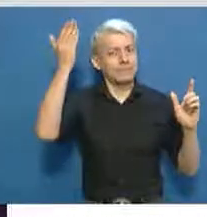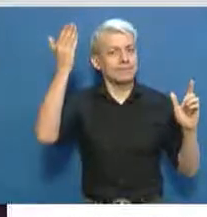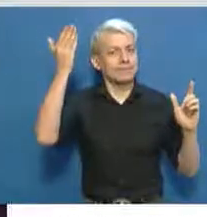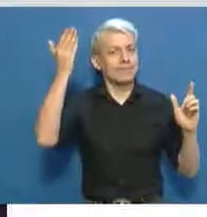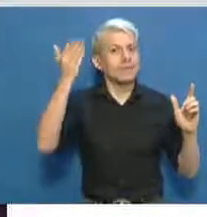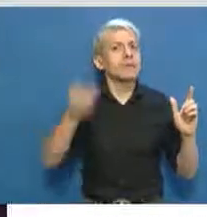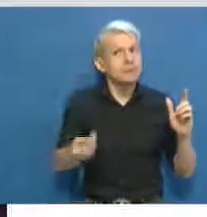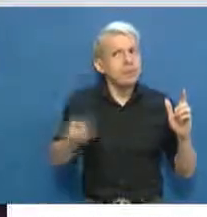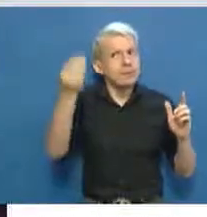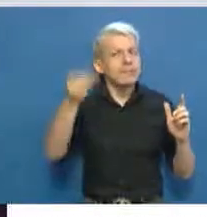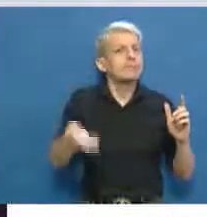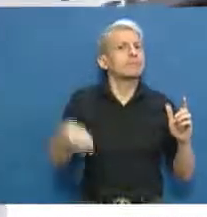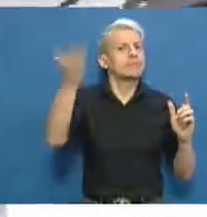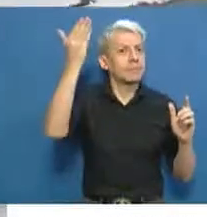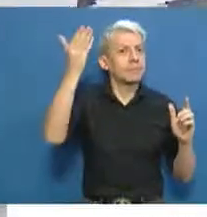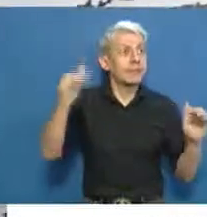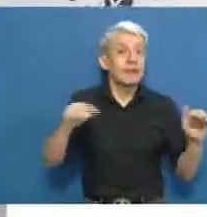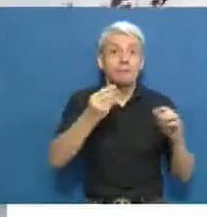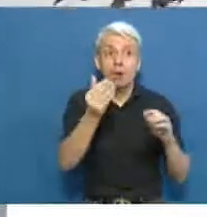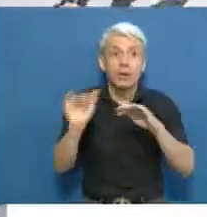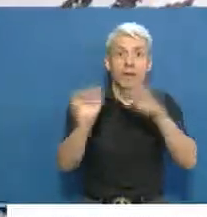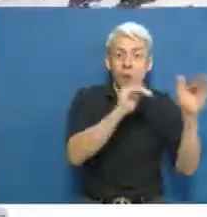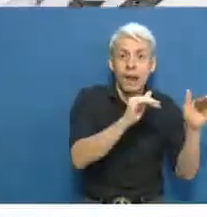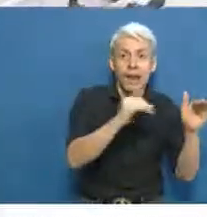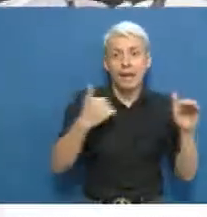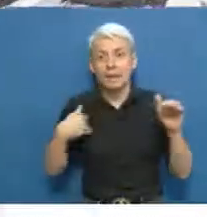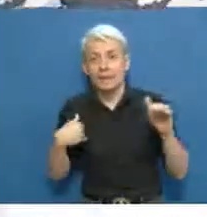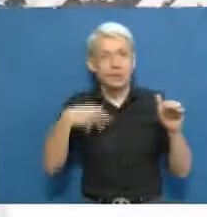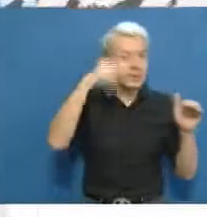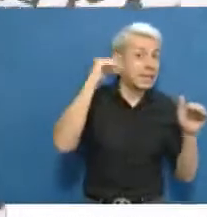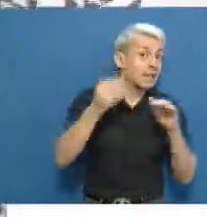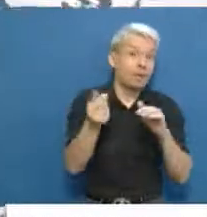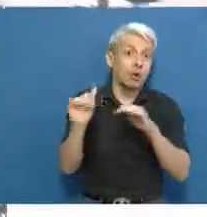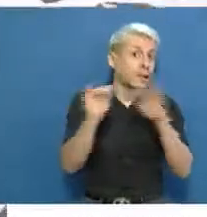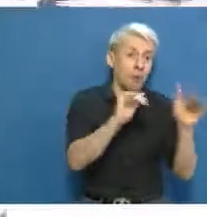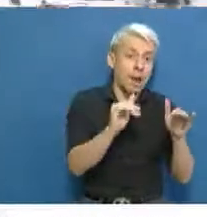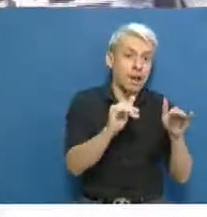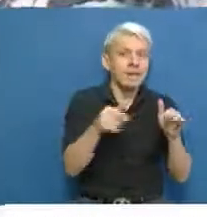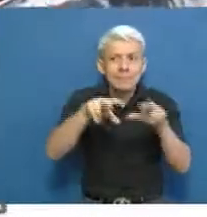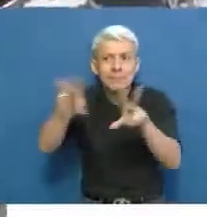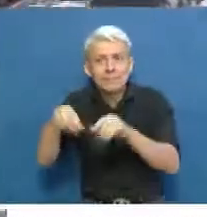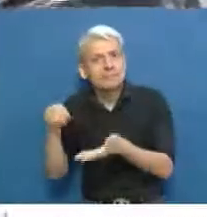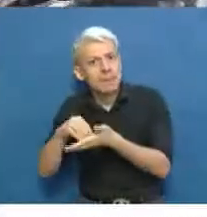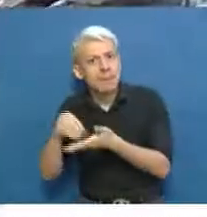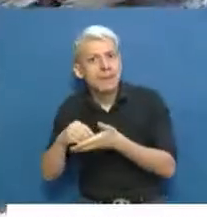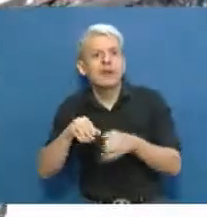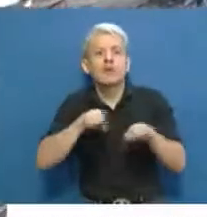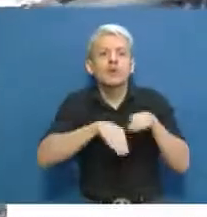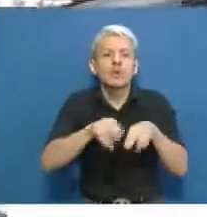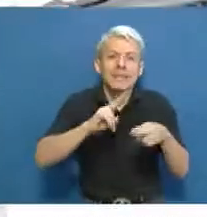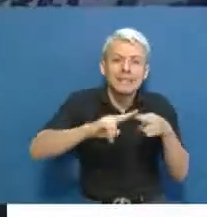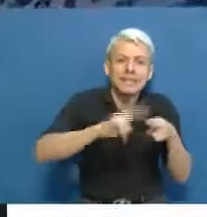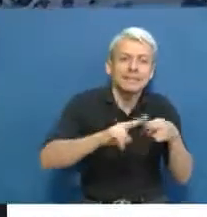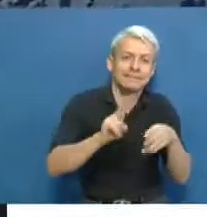varias veces para equiparar los valores, el del argentino con el chileno, y así tener más dinero para el mantenimiento de la ruta del